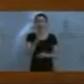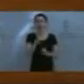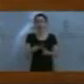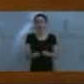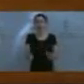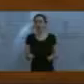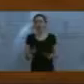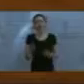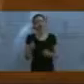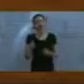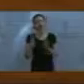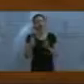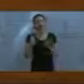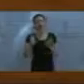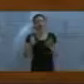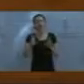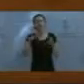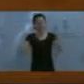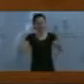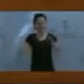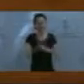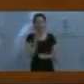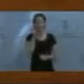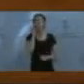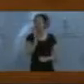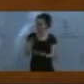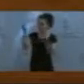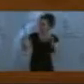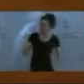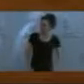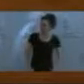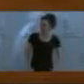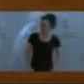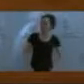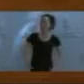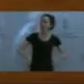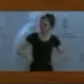Punto y aparte. Punto y aparte. Señor Llamazares,